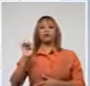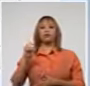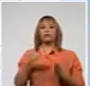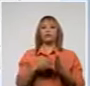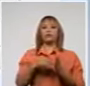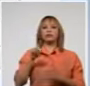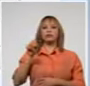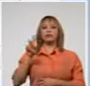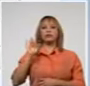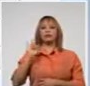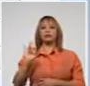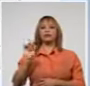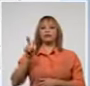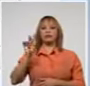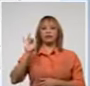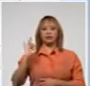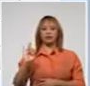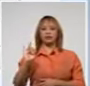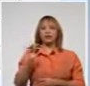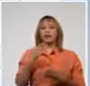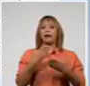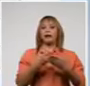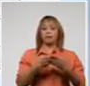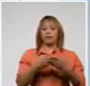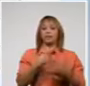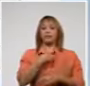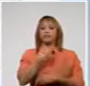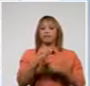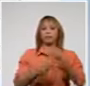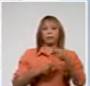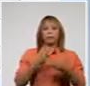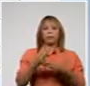408.727 muestras realizadas y